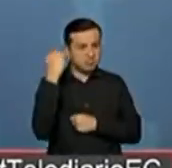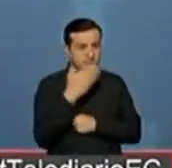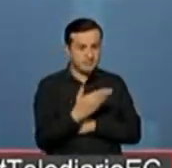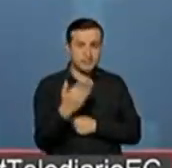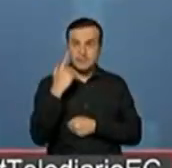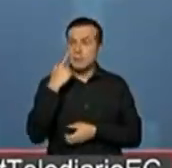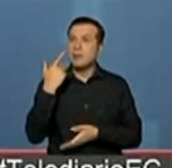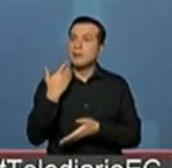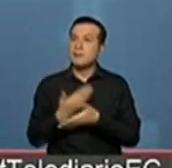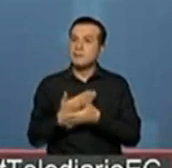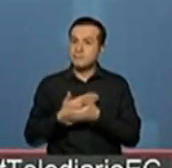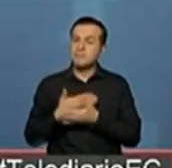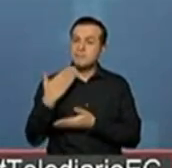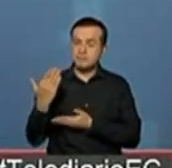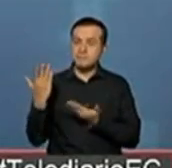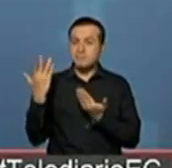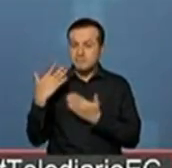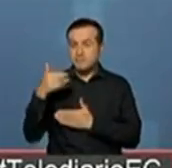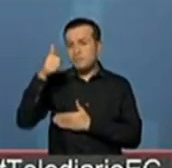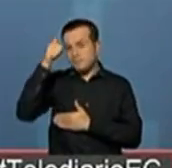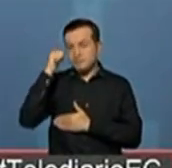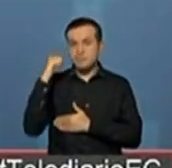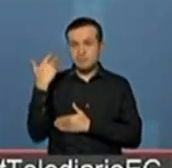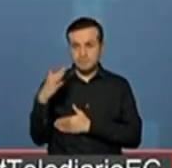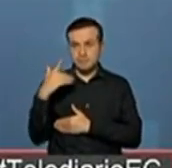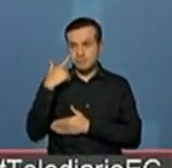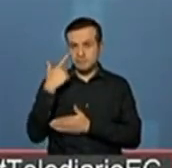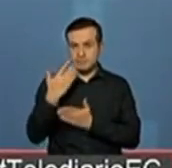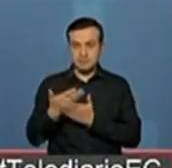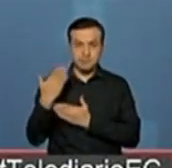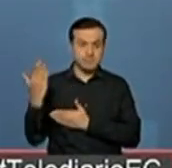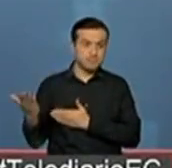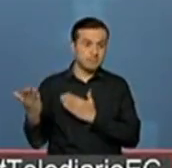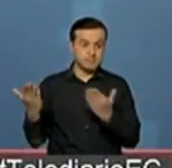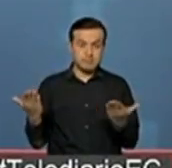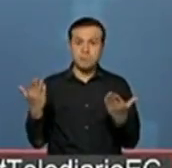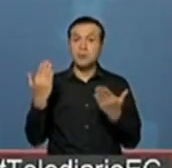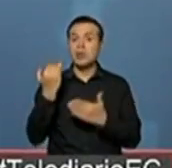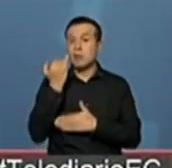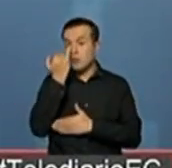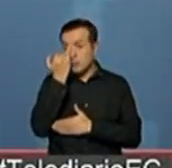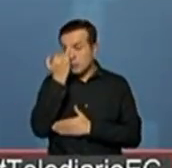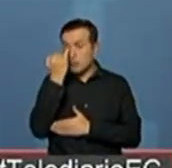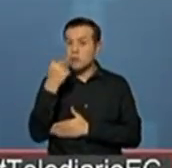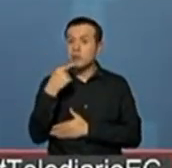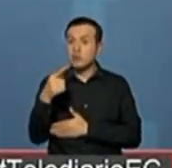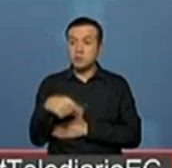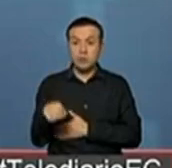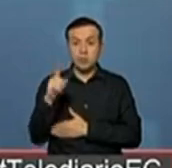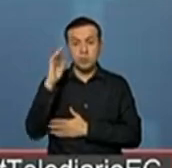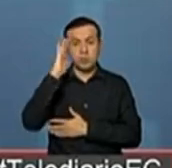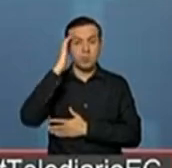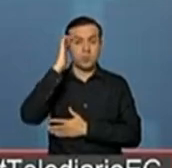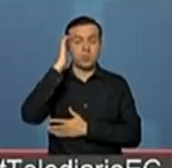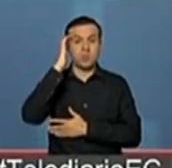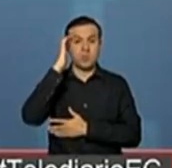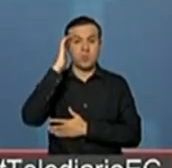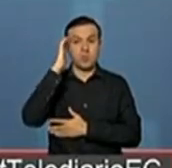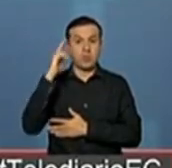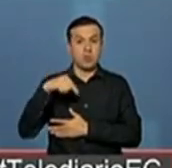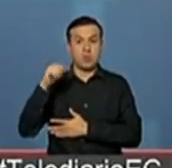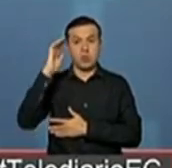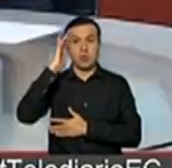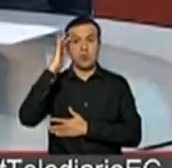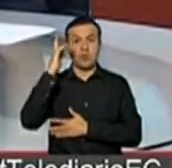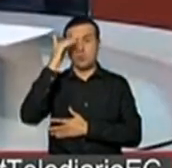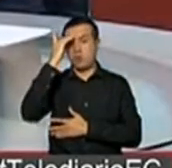los argumentos que se dieron ayer por parte de los dos sectores, tanto el sector indígena, que manifestó su preocupación de que esta medida